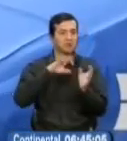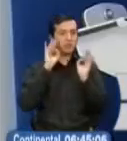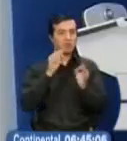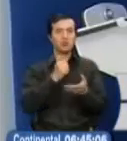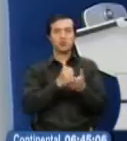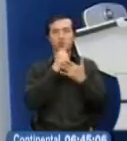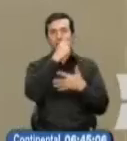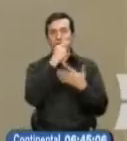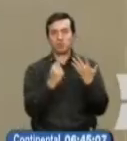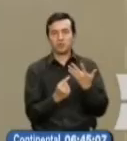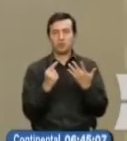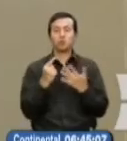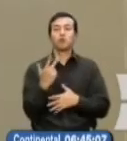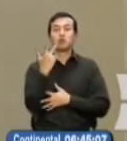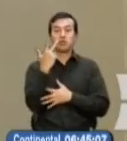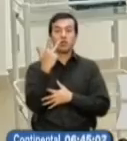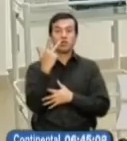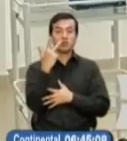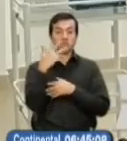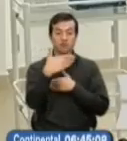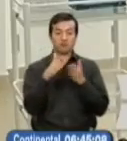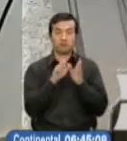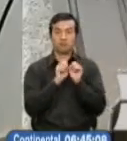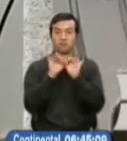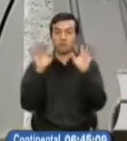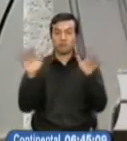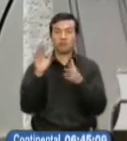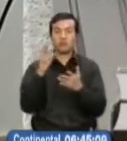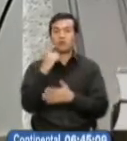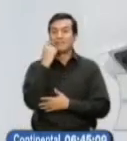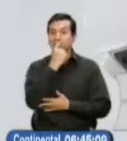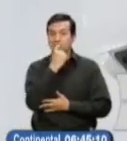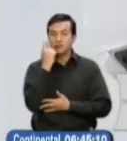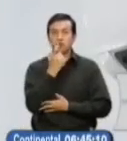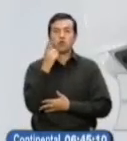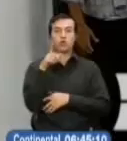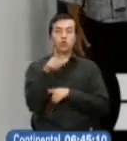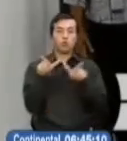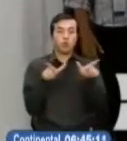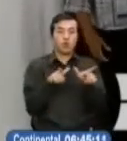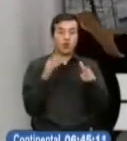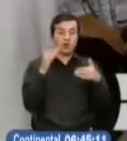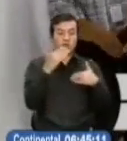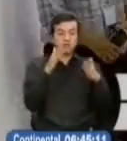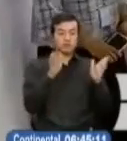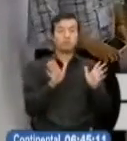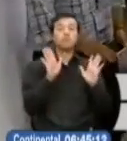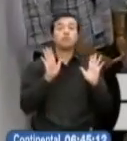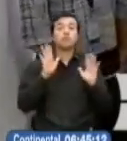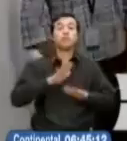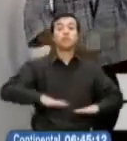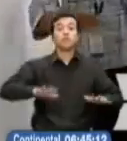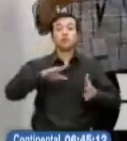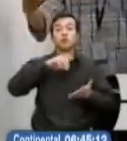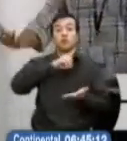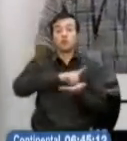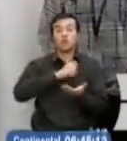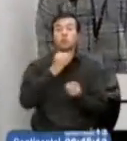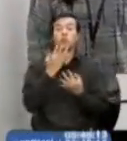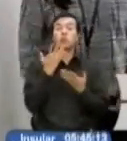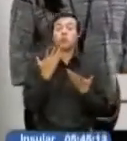consultorios generales, uno de odontología, un laboratorio clínico y residencia para los médicos, son parte de una construcción